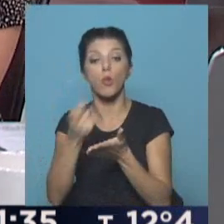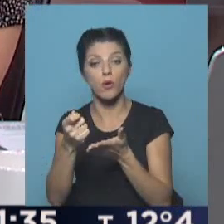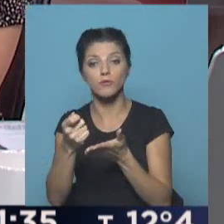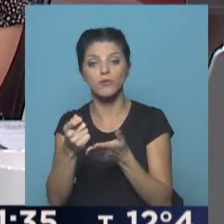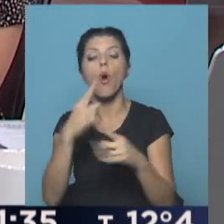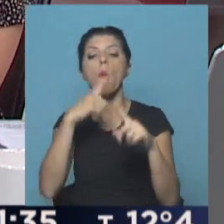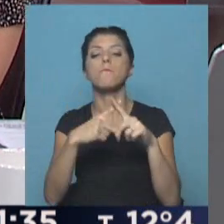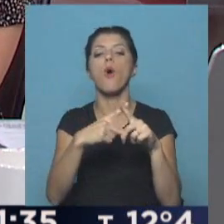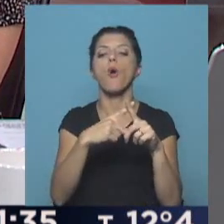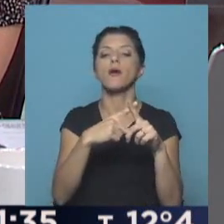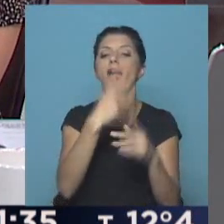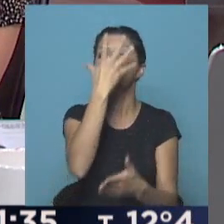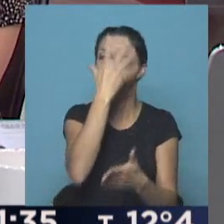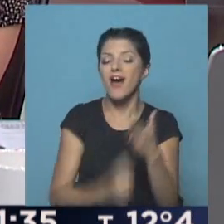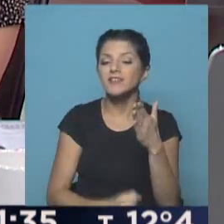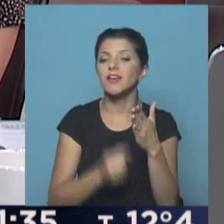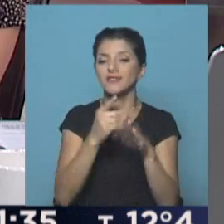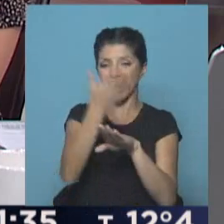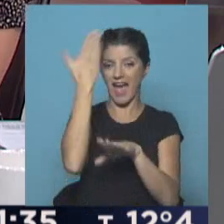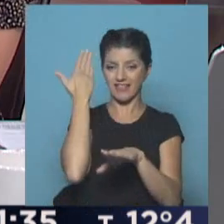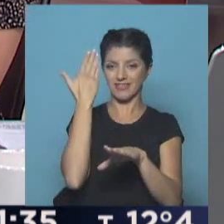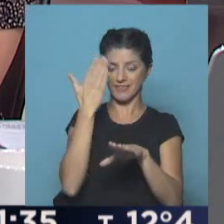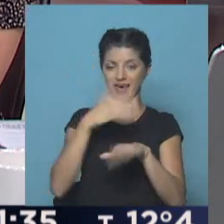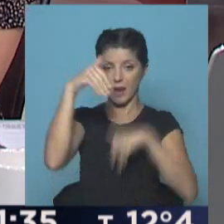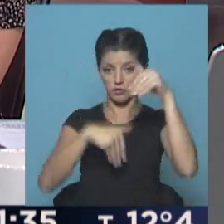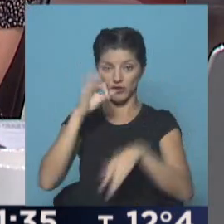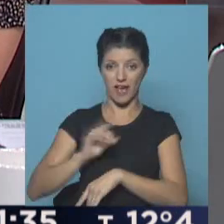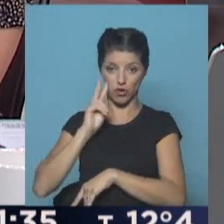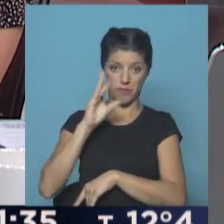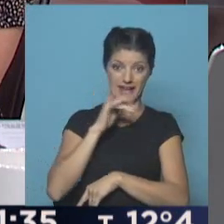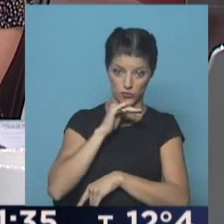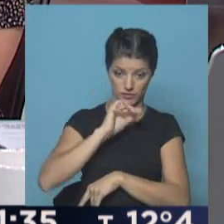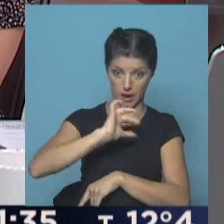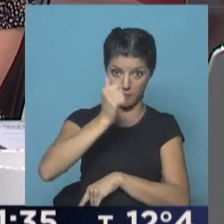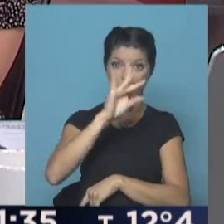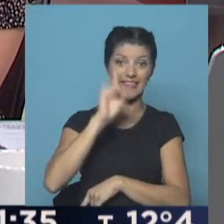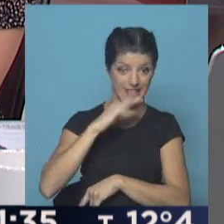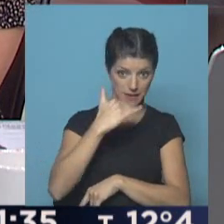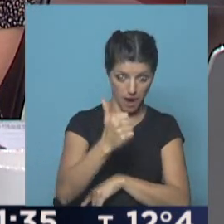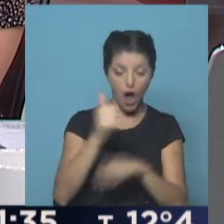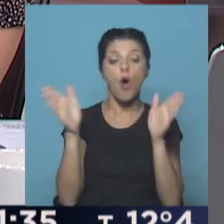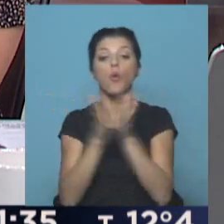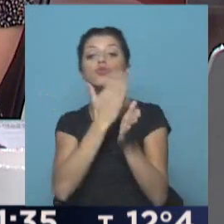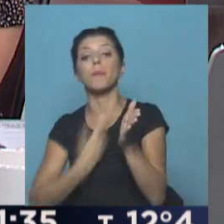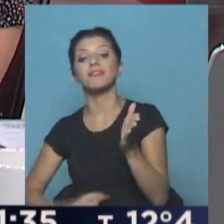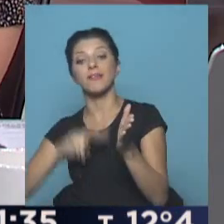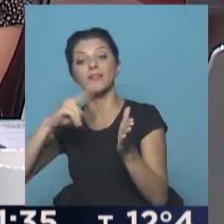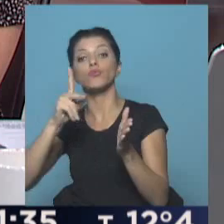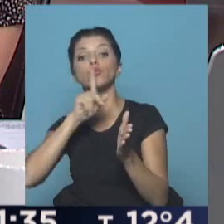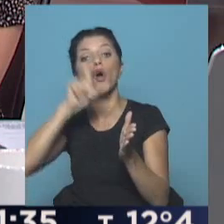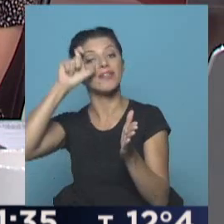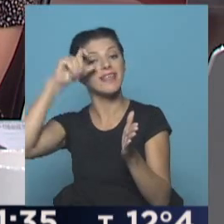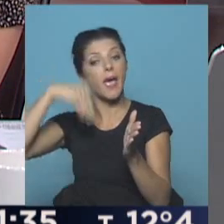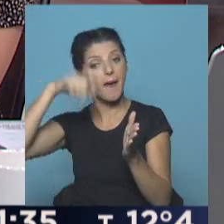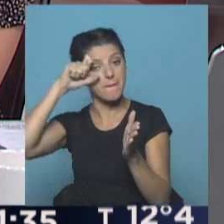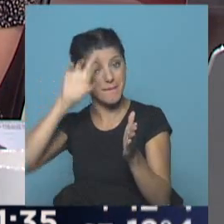presuntas irregularidades en la elección de 2014 que llevó al poder a Dilma Rousseff, acompañada en aquel momento como vice por Michel Temer, quien actualmente